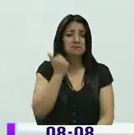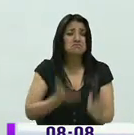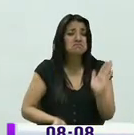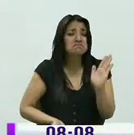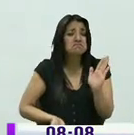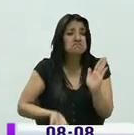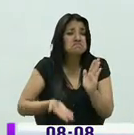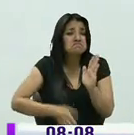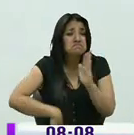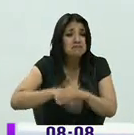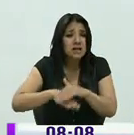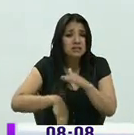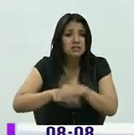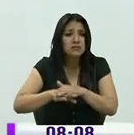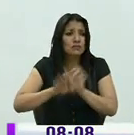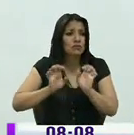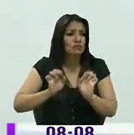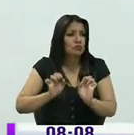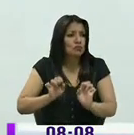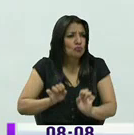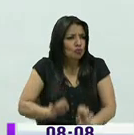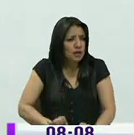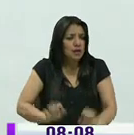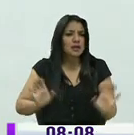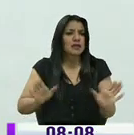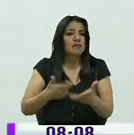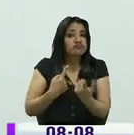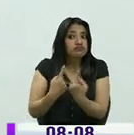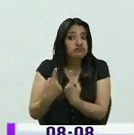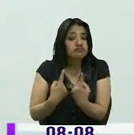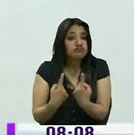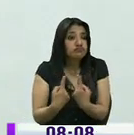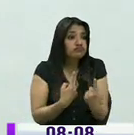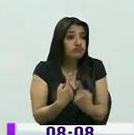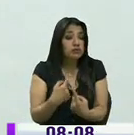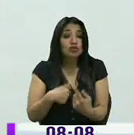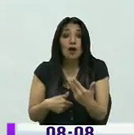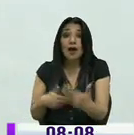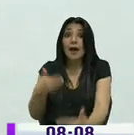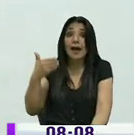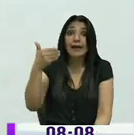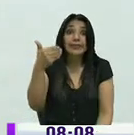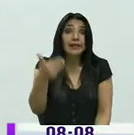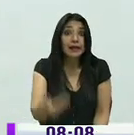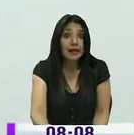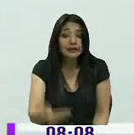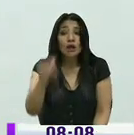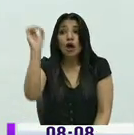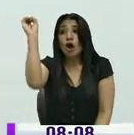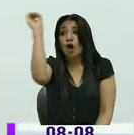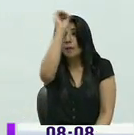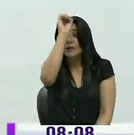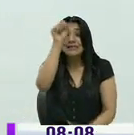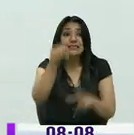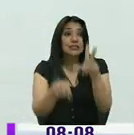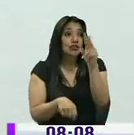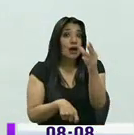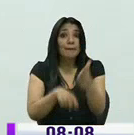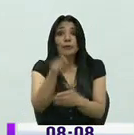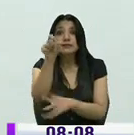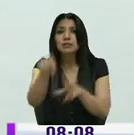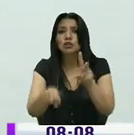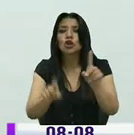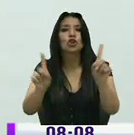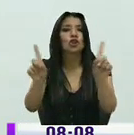podamos estar tratando este tema yo no puedo adelantar un criterio que decir podemos estarlo aprobando pues